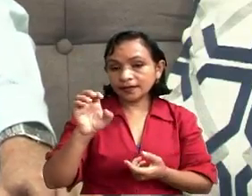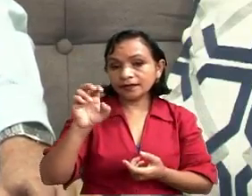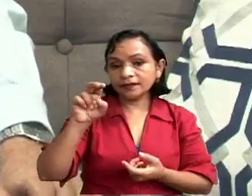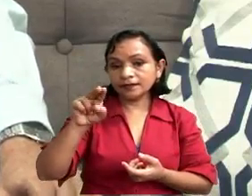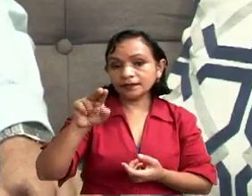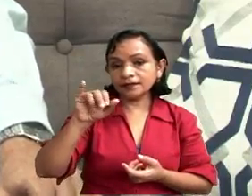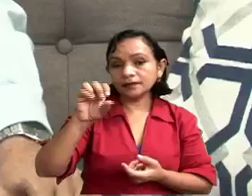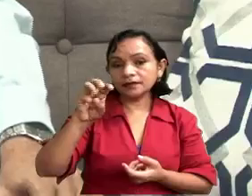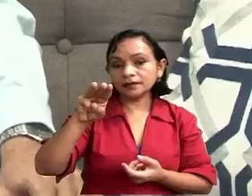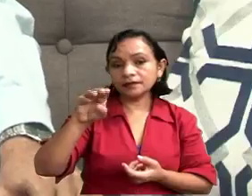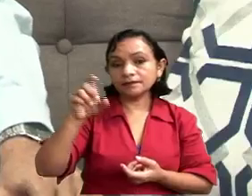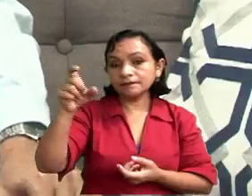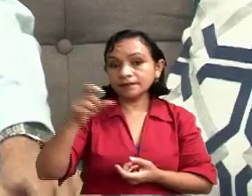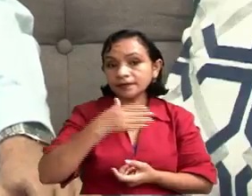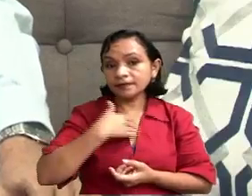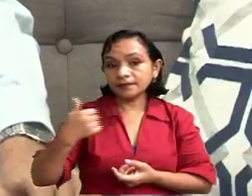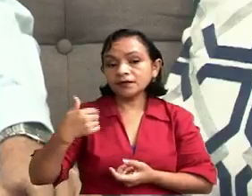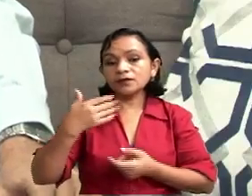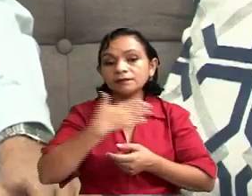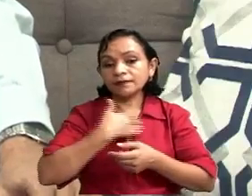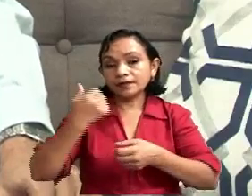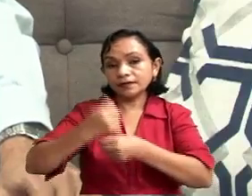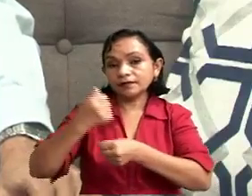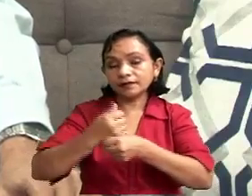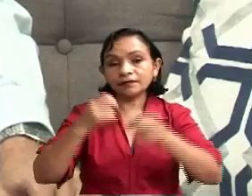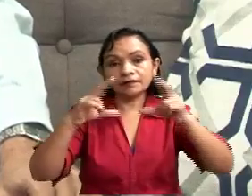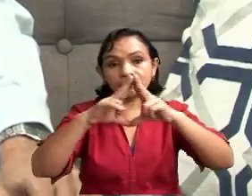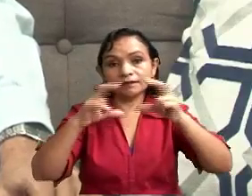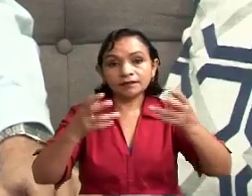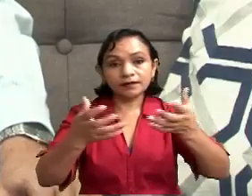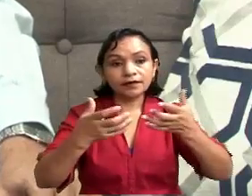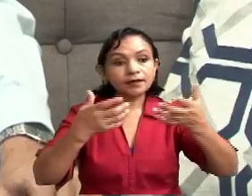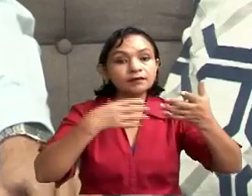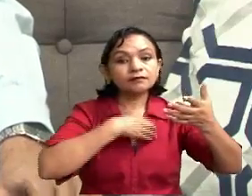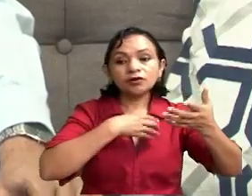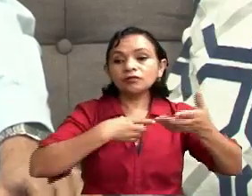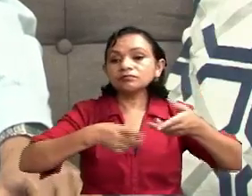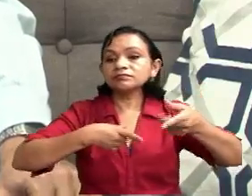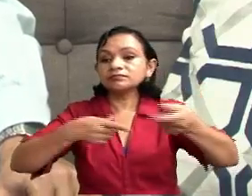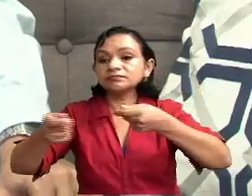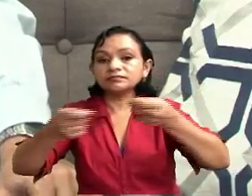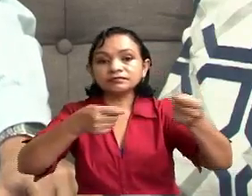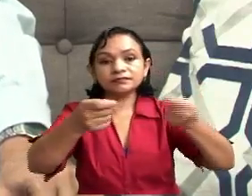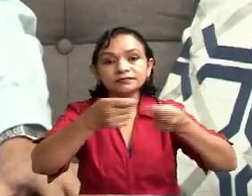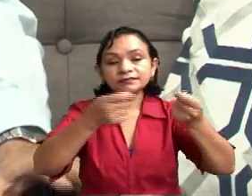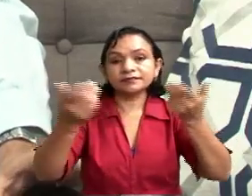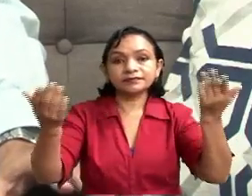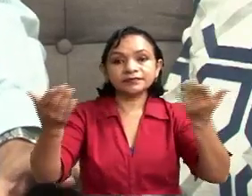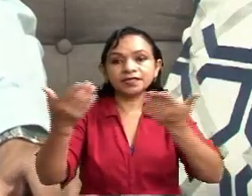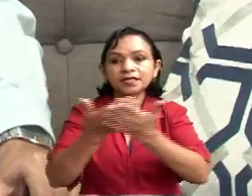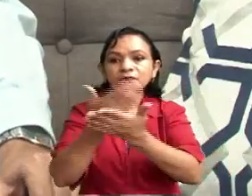de sectores pequeños y medianos que quieren colocar sus productos